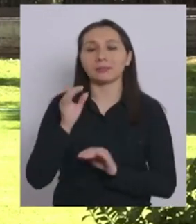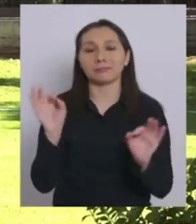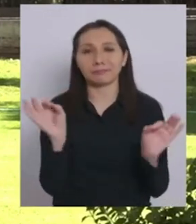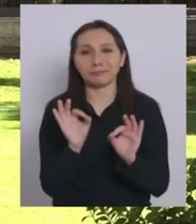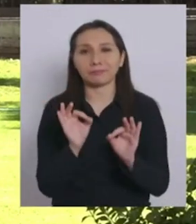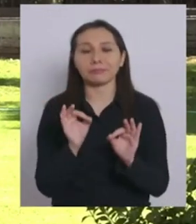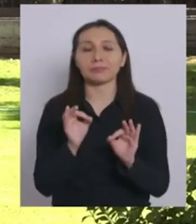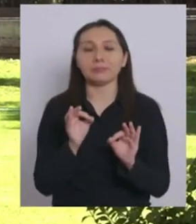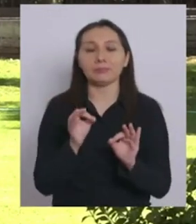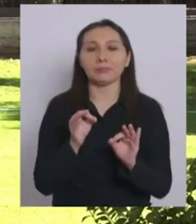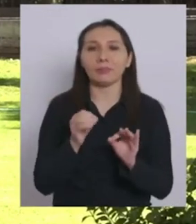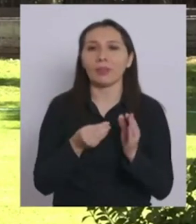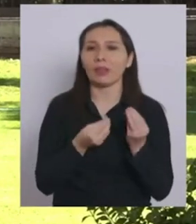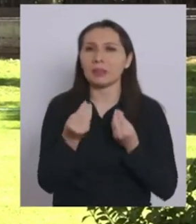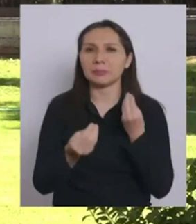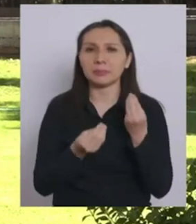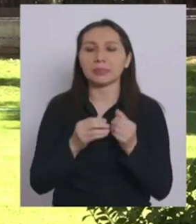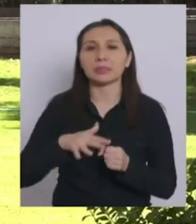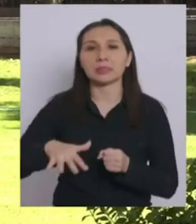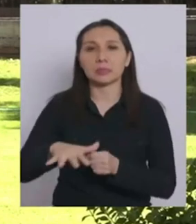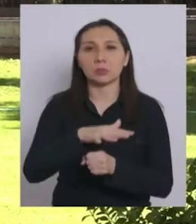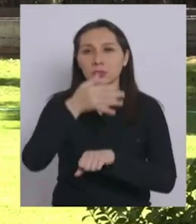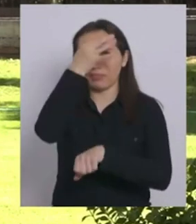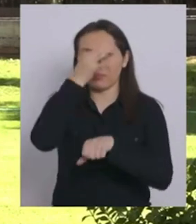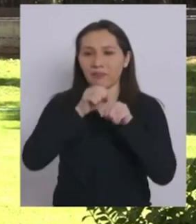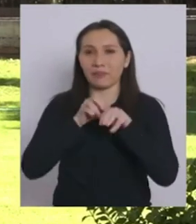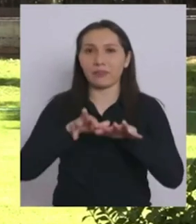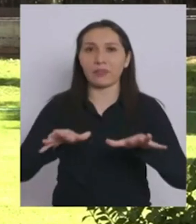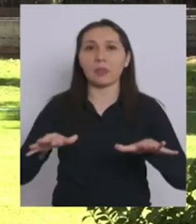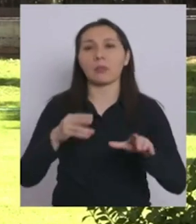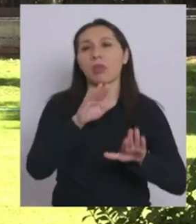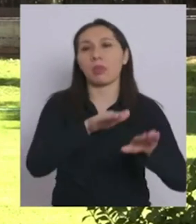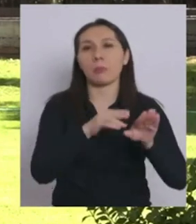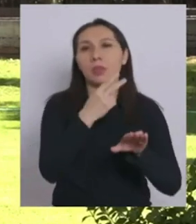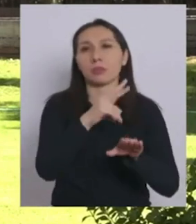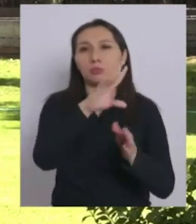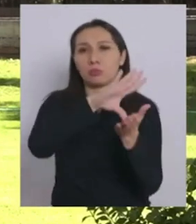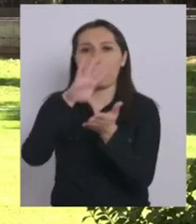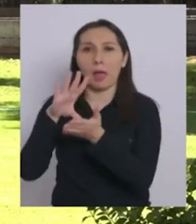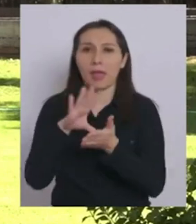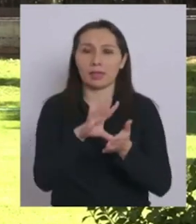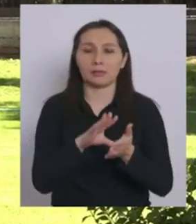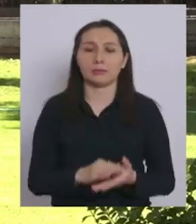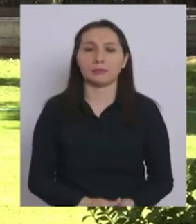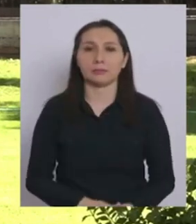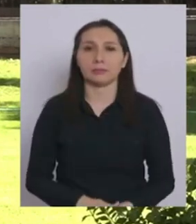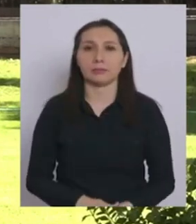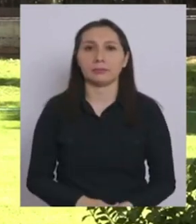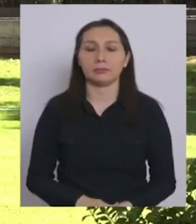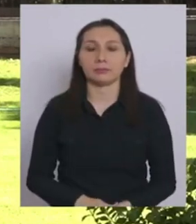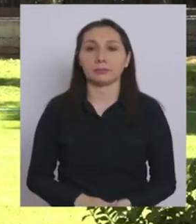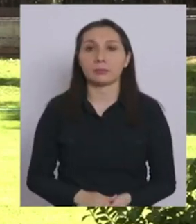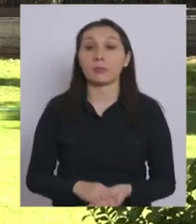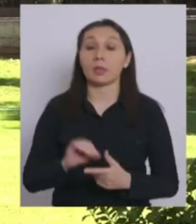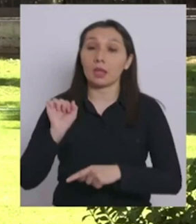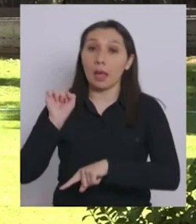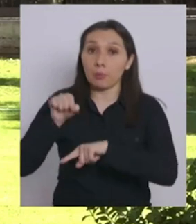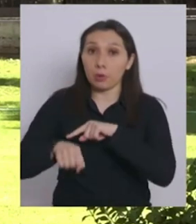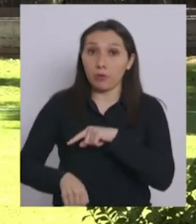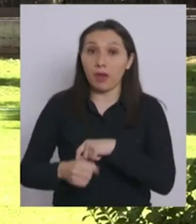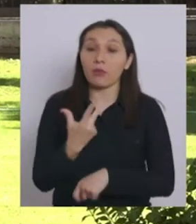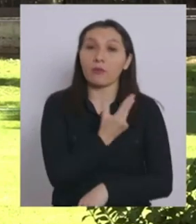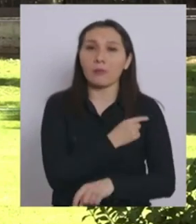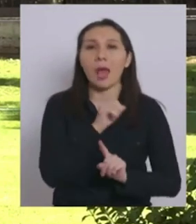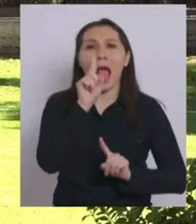la situación pandémica acepto que tengo cada país en esa situación hemos aprobado esto con